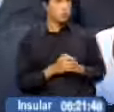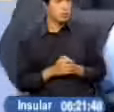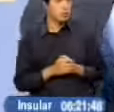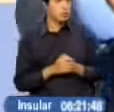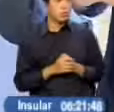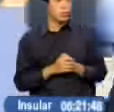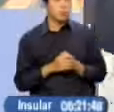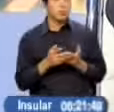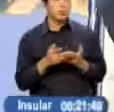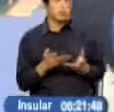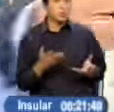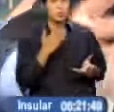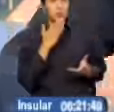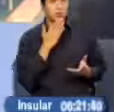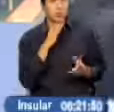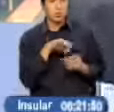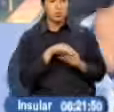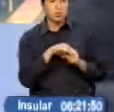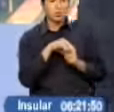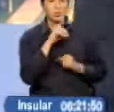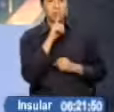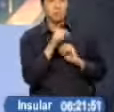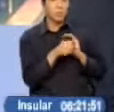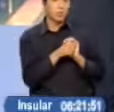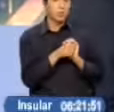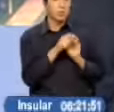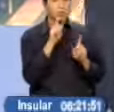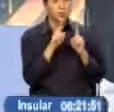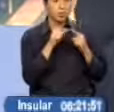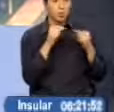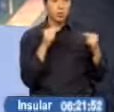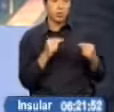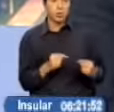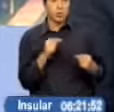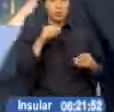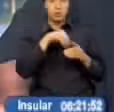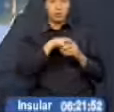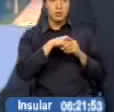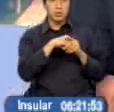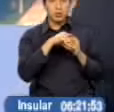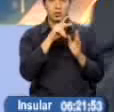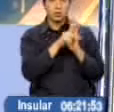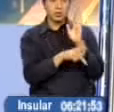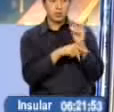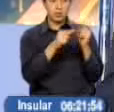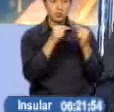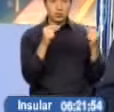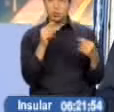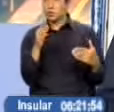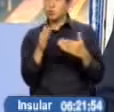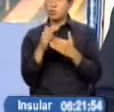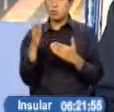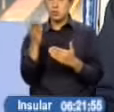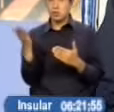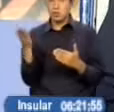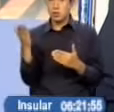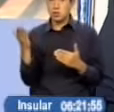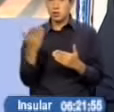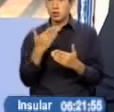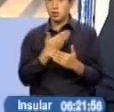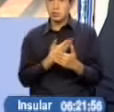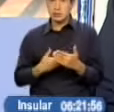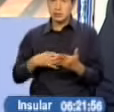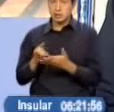haya una votación sectores que están fragmentados incluso al interior de quienes votaron por la destitución que se